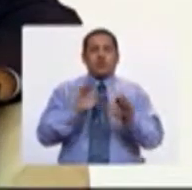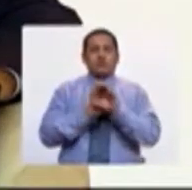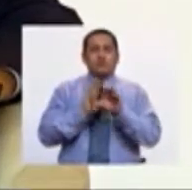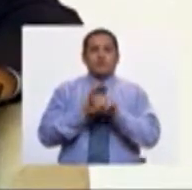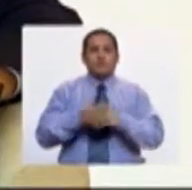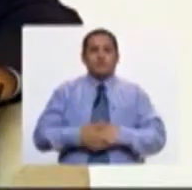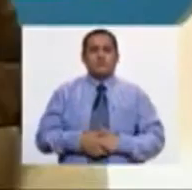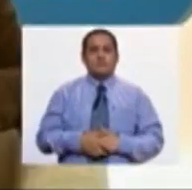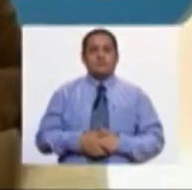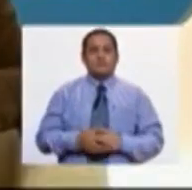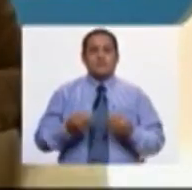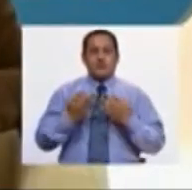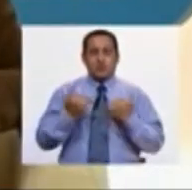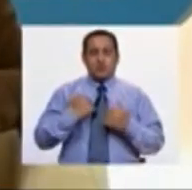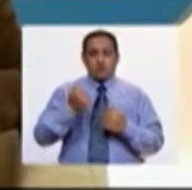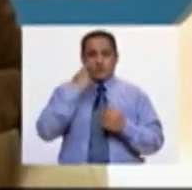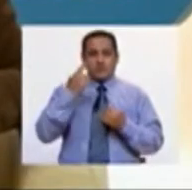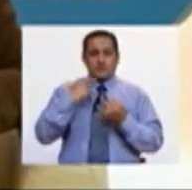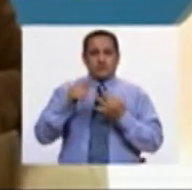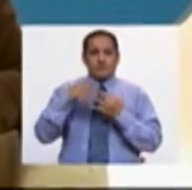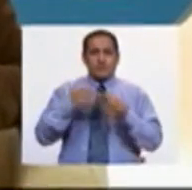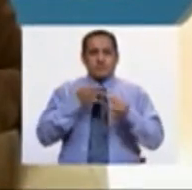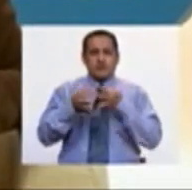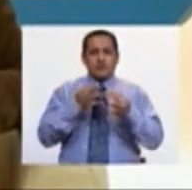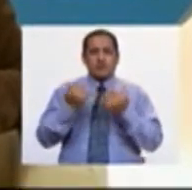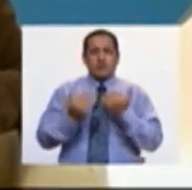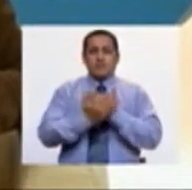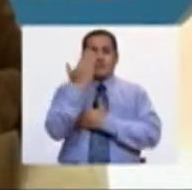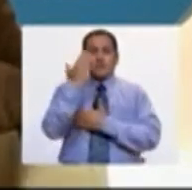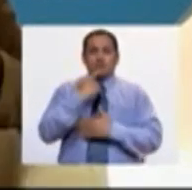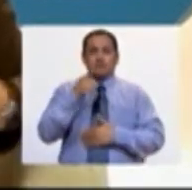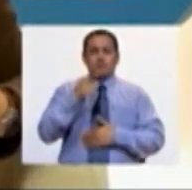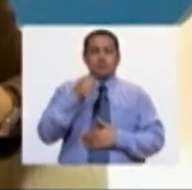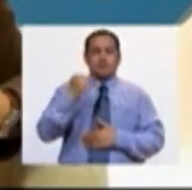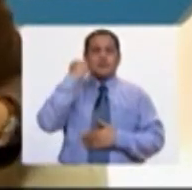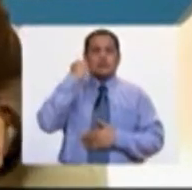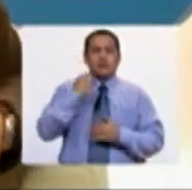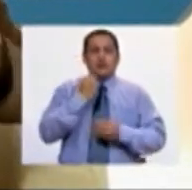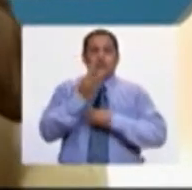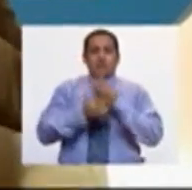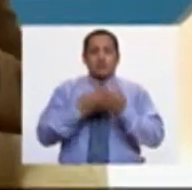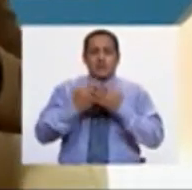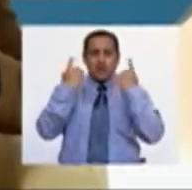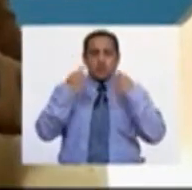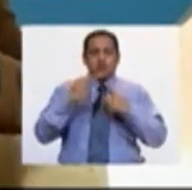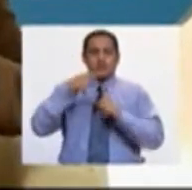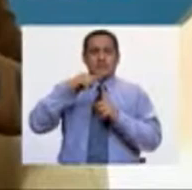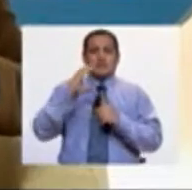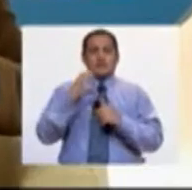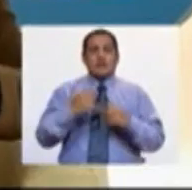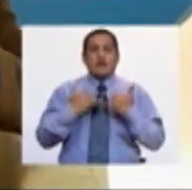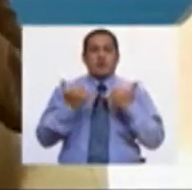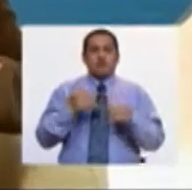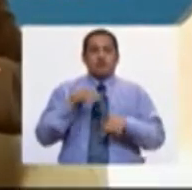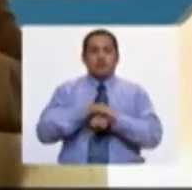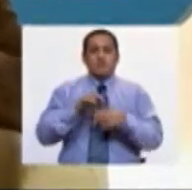inconstitucional. Bueno, vamos a conocer todos esos detalles esta mañana en Tus Derechos. Estamos comentando la decisión del Tribunal